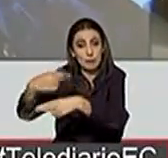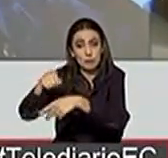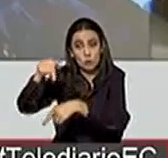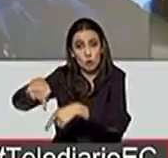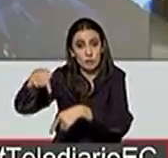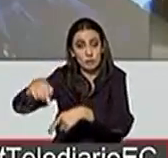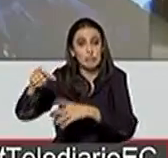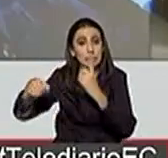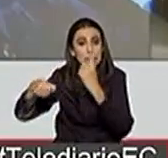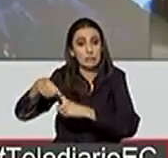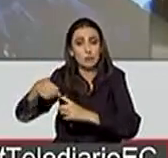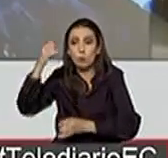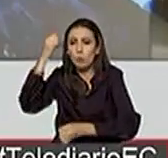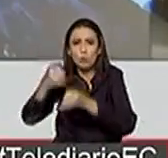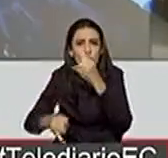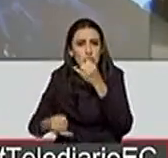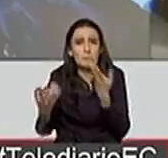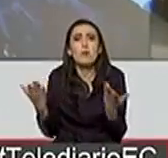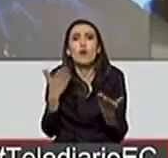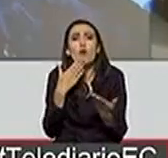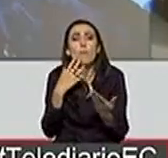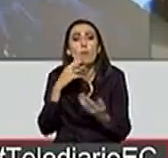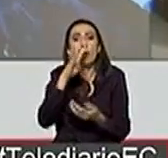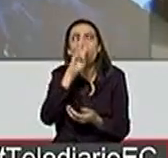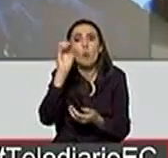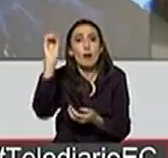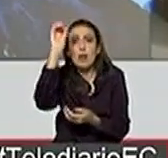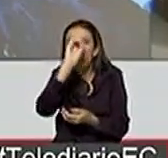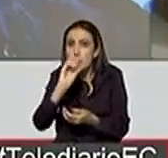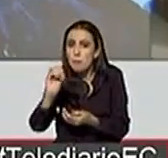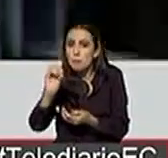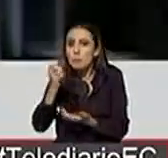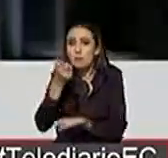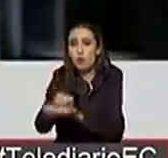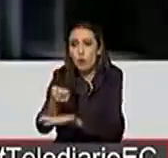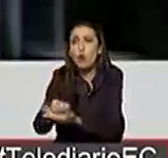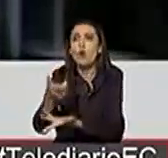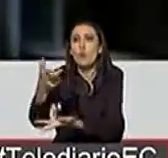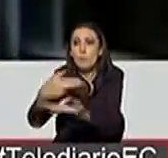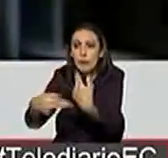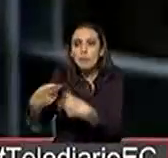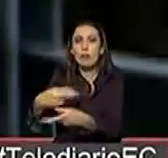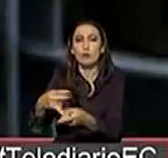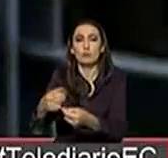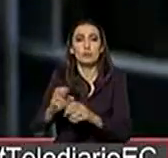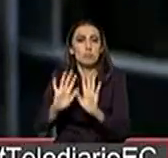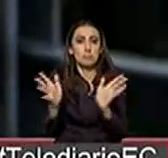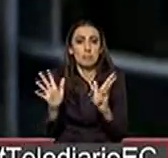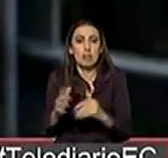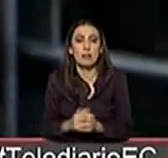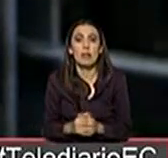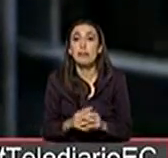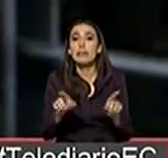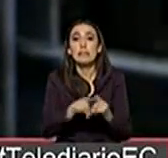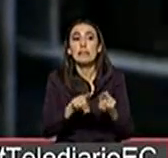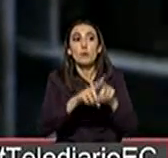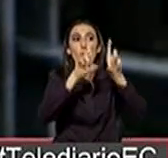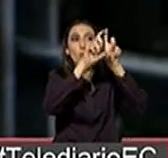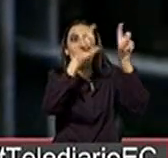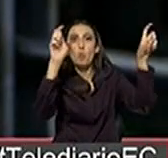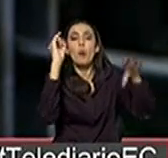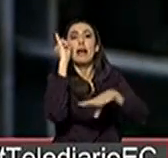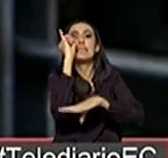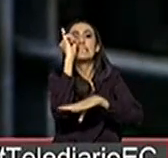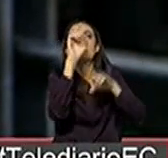días ha estado al 30 al 40 por ciento como mucho asimismo el sector industrial registró pérdidas en